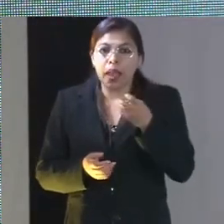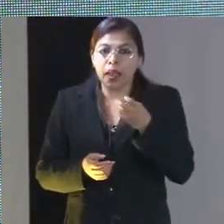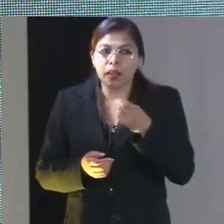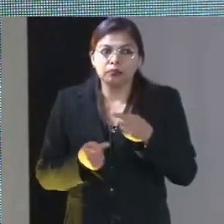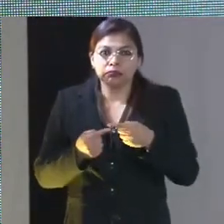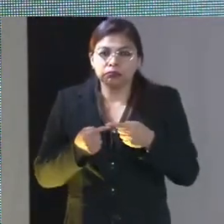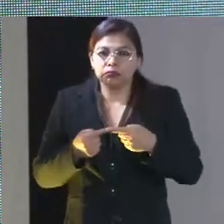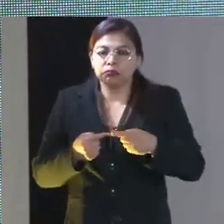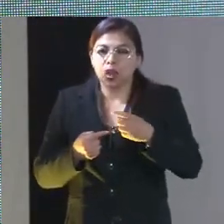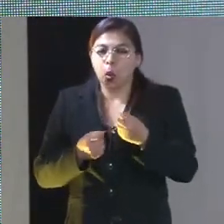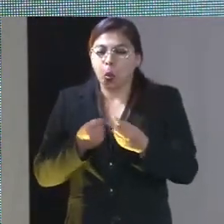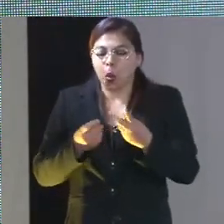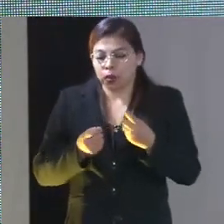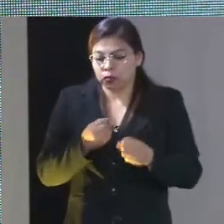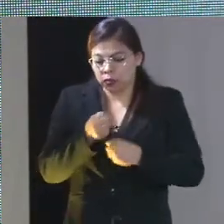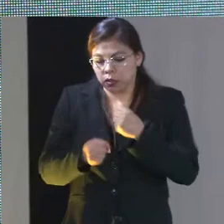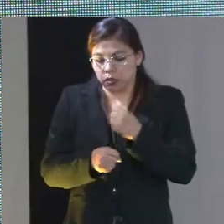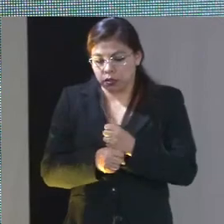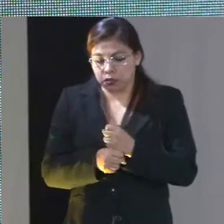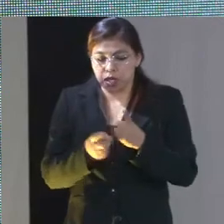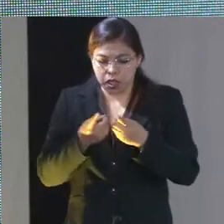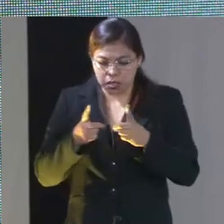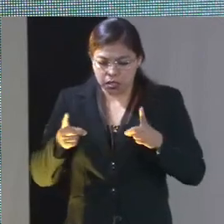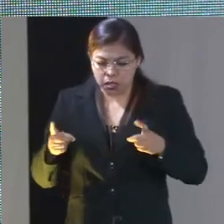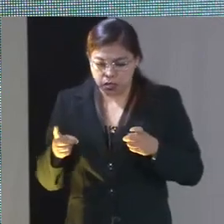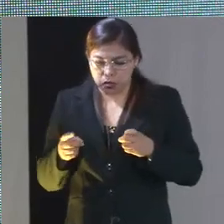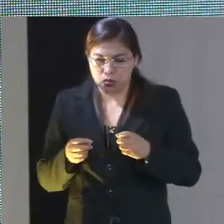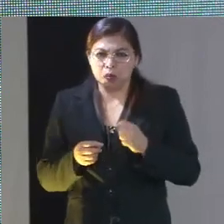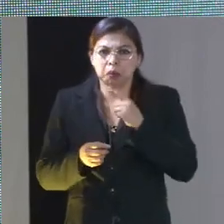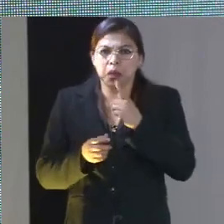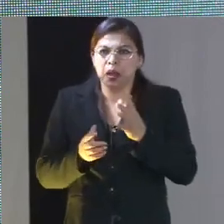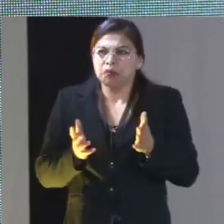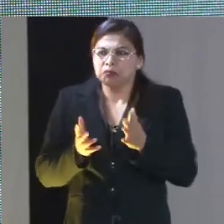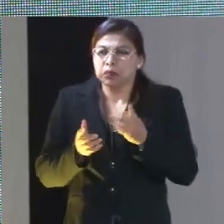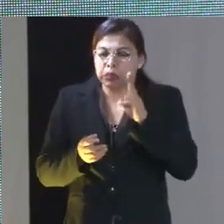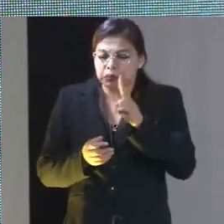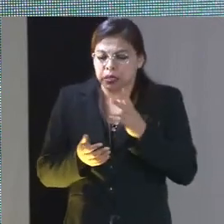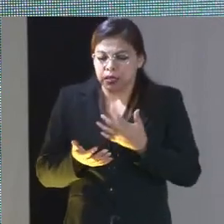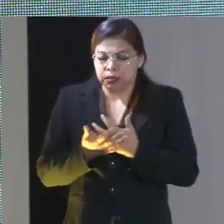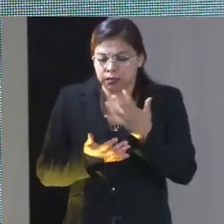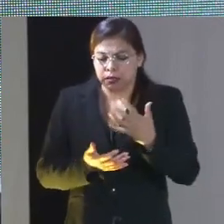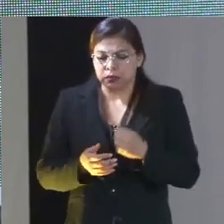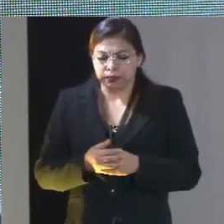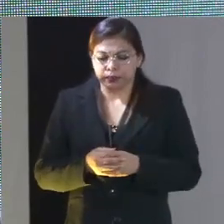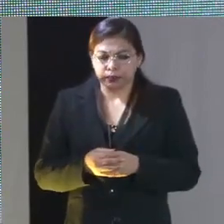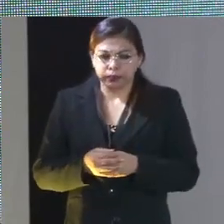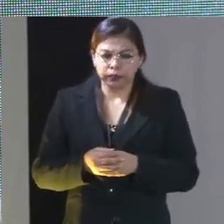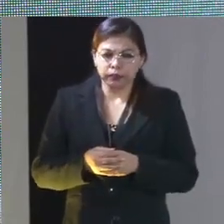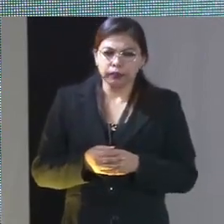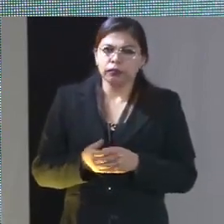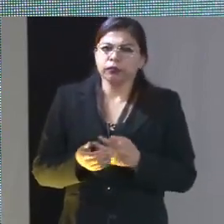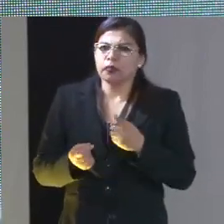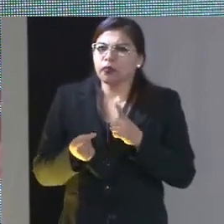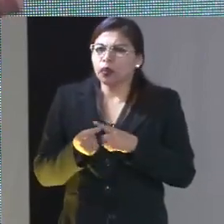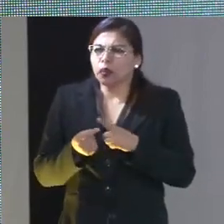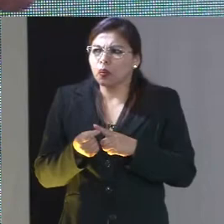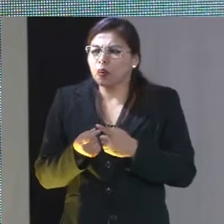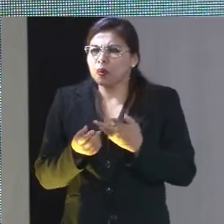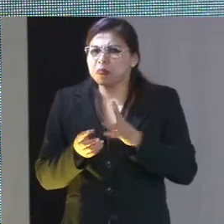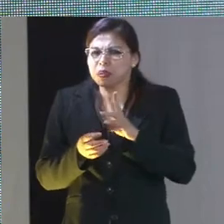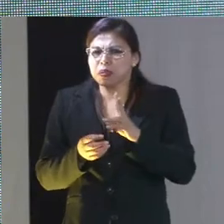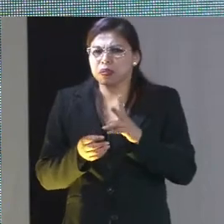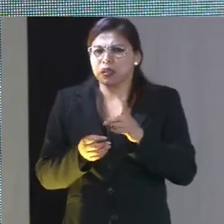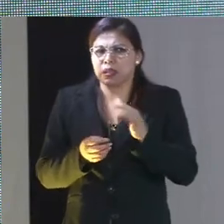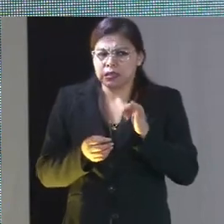curso, que duró unos cuantos años y que por su desarrollo concentrado y dramático es propicio a reconstrucciones anecdóticas protagonizadas